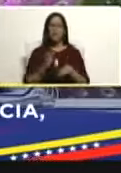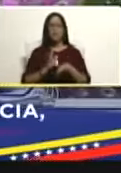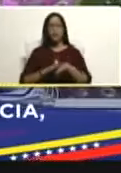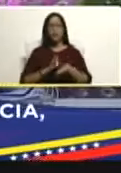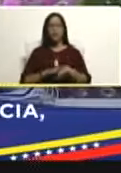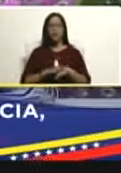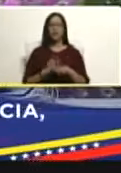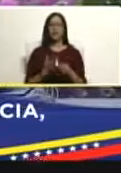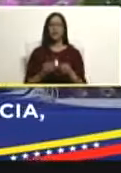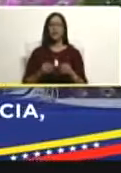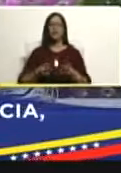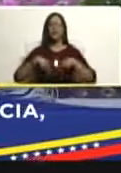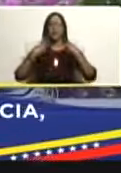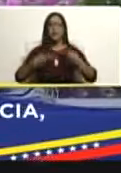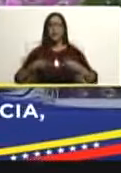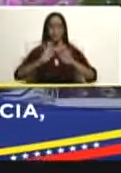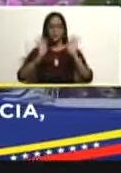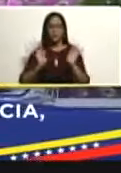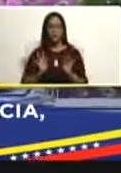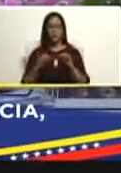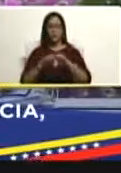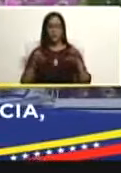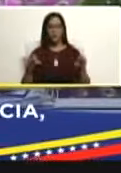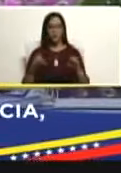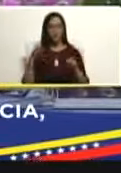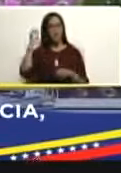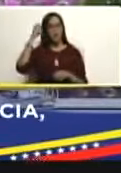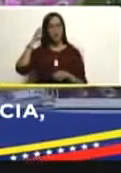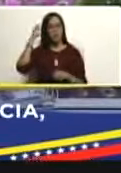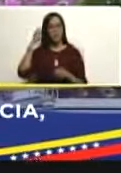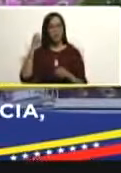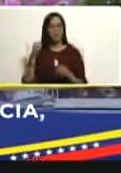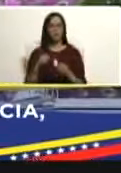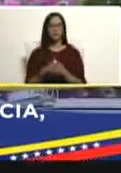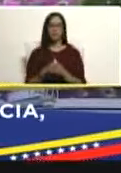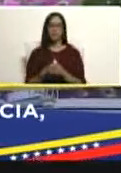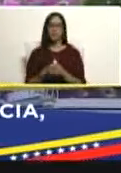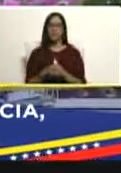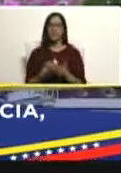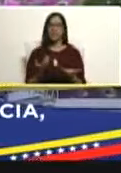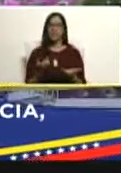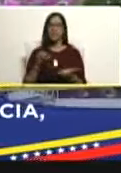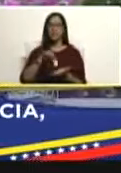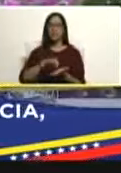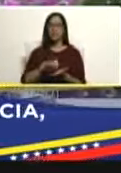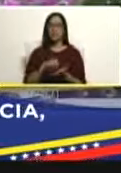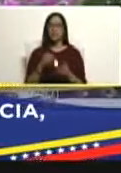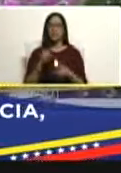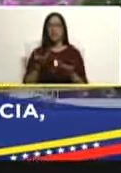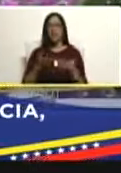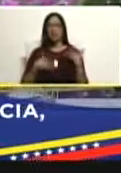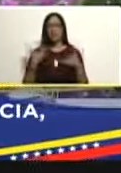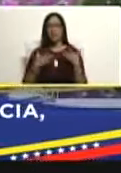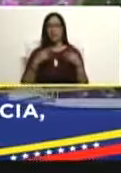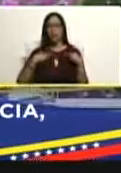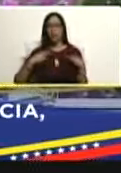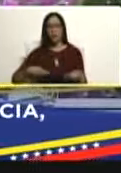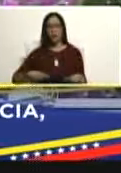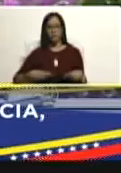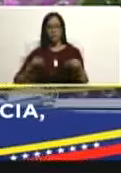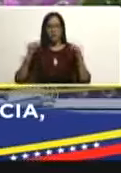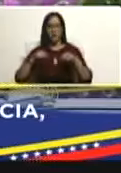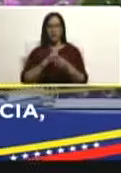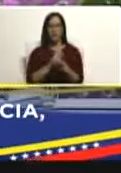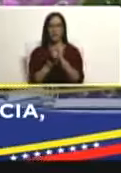las consecuencias de los modelos educativos europeos, eurocentristas y de la acción humana. Hoy el cambio climático es